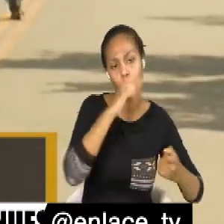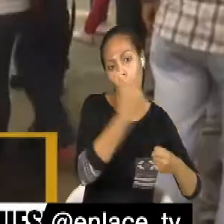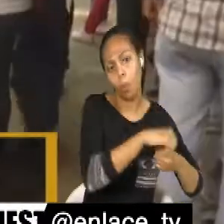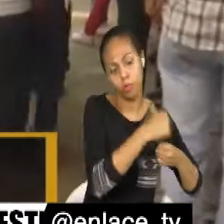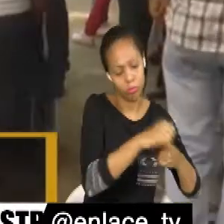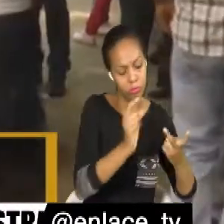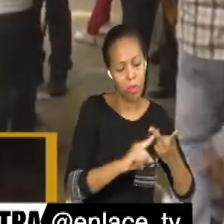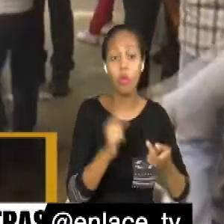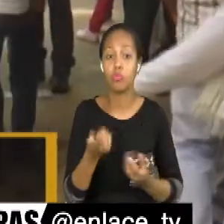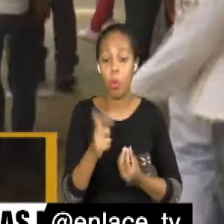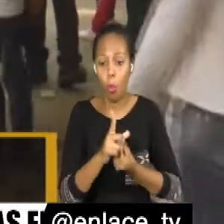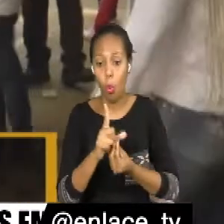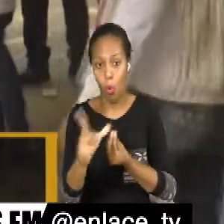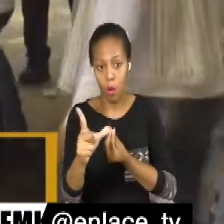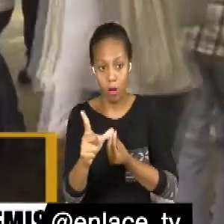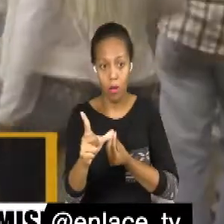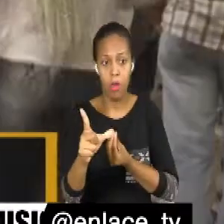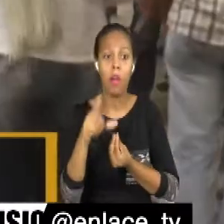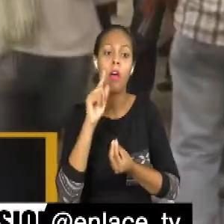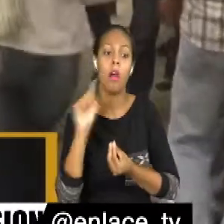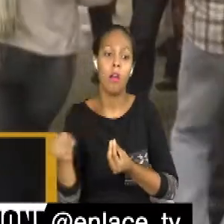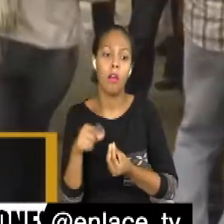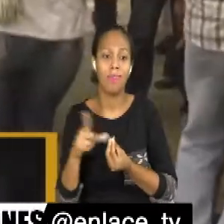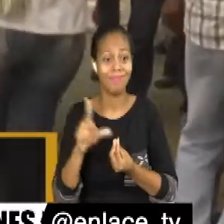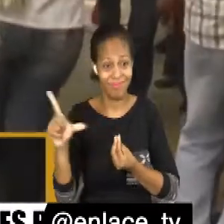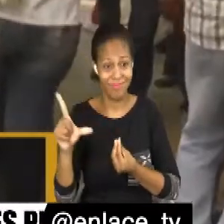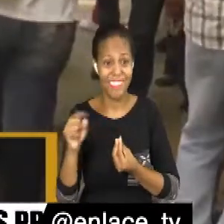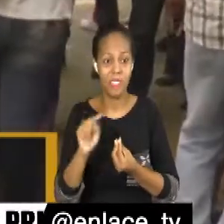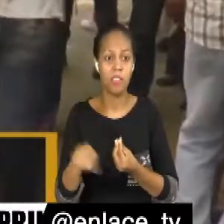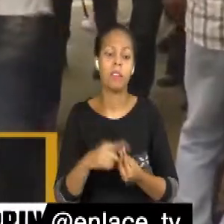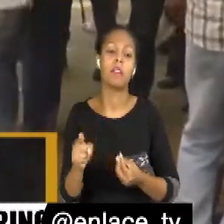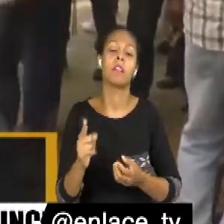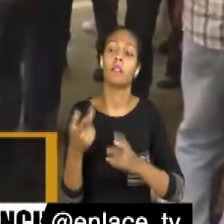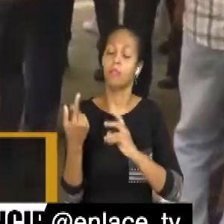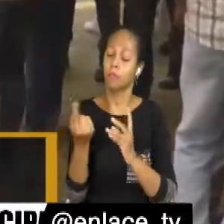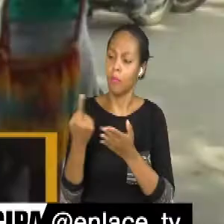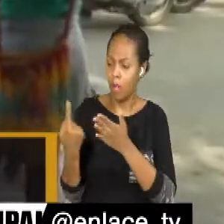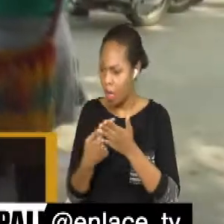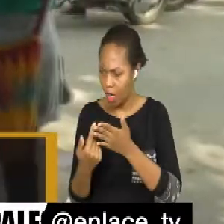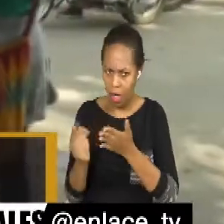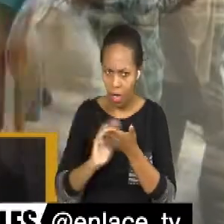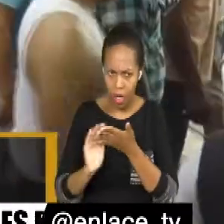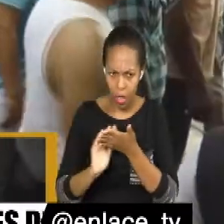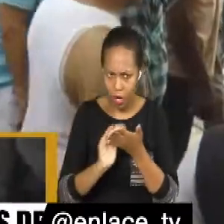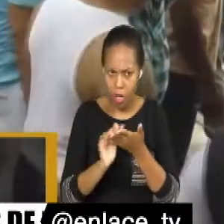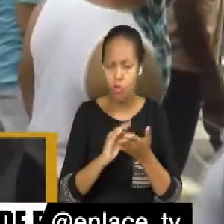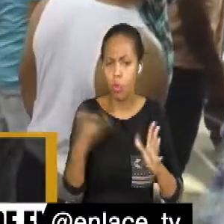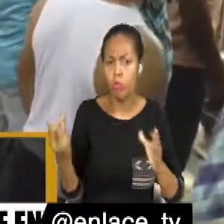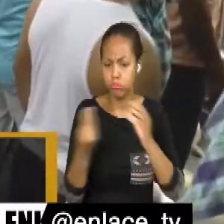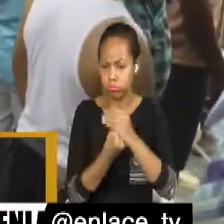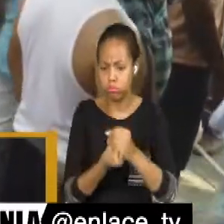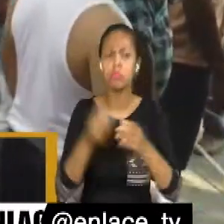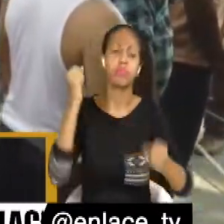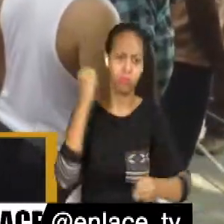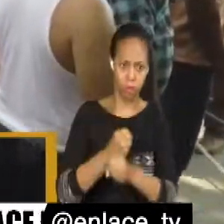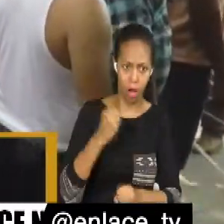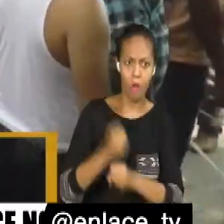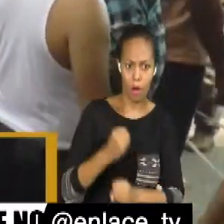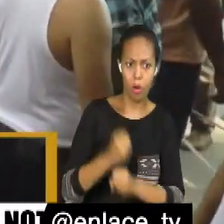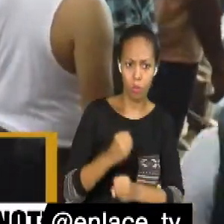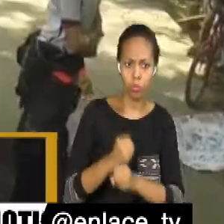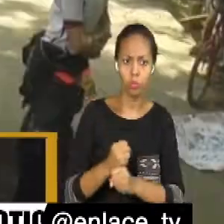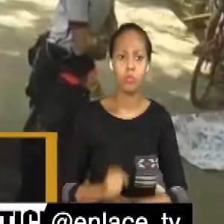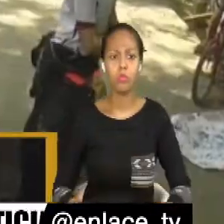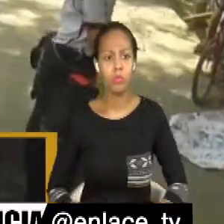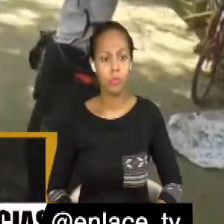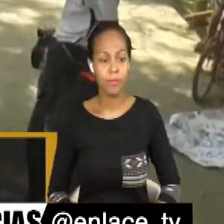comunitarios. Necesitamos que allí salgan soluciones definitivas frente al tema de vía, frente al tema de inclusión laboral. El paso por esta vía está siendo